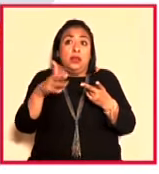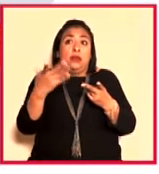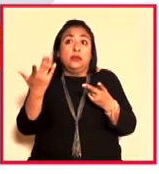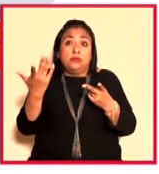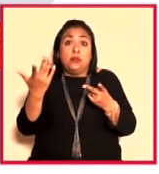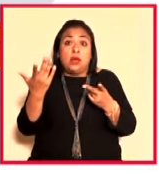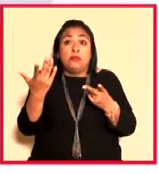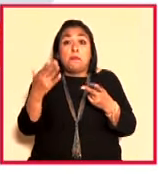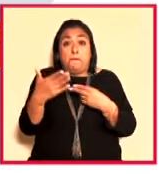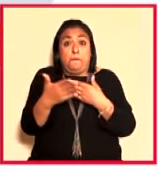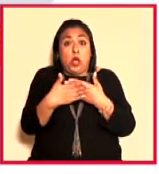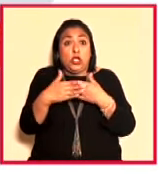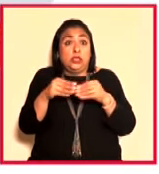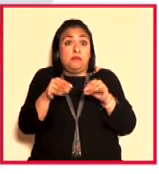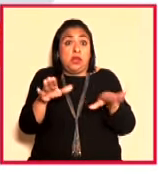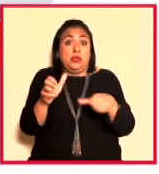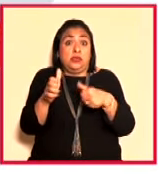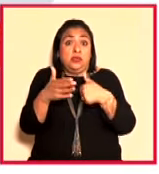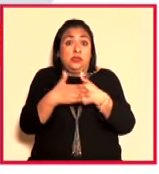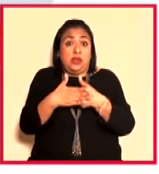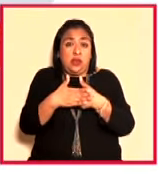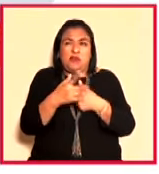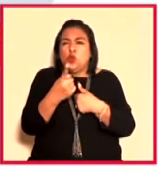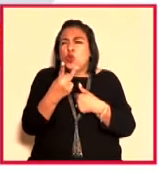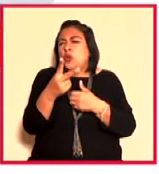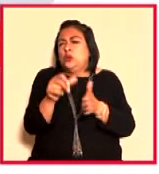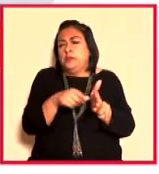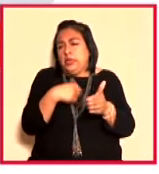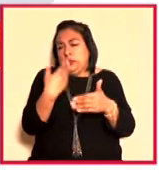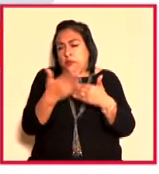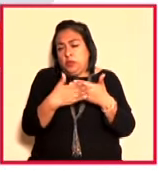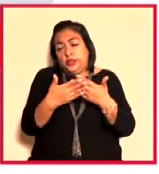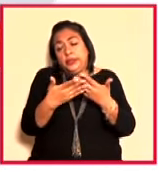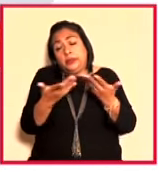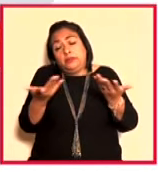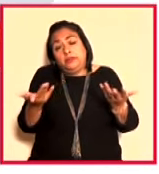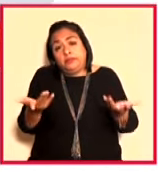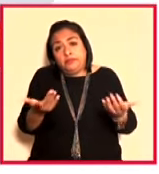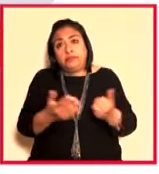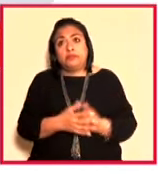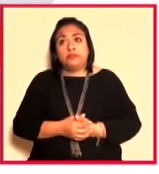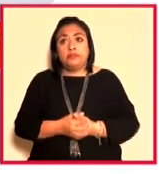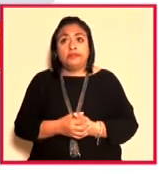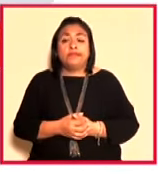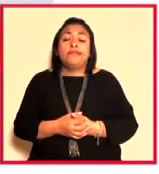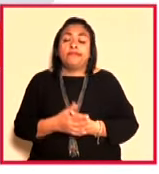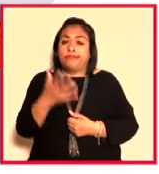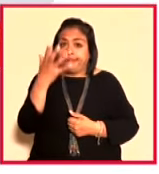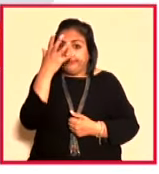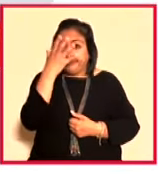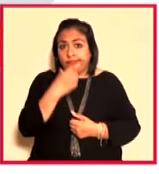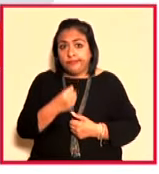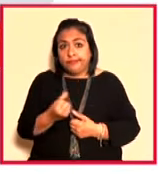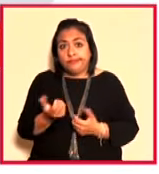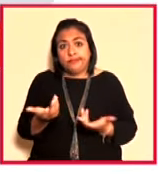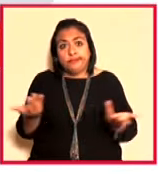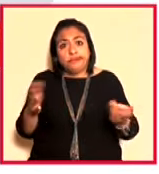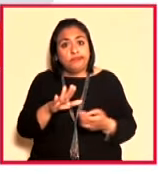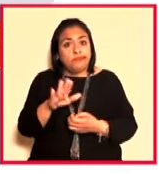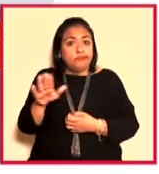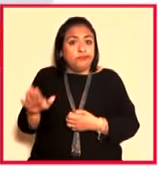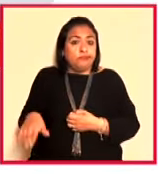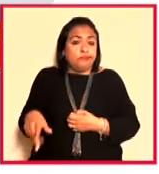próxima a estrenarse en 1 o 2 meses. Así que bueno, pues una tristeza que se pierda